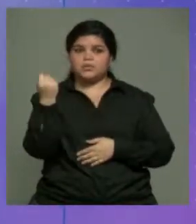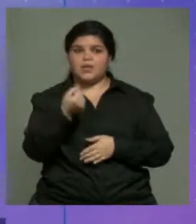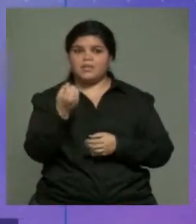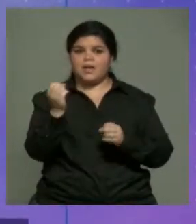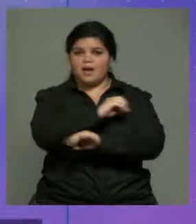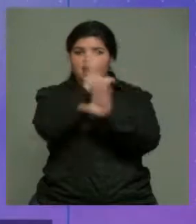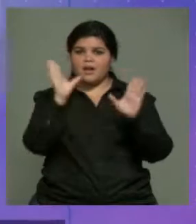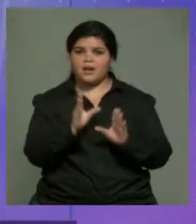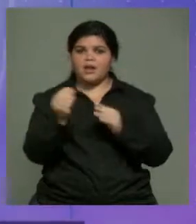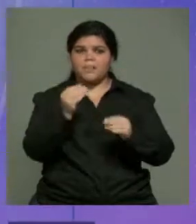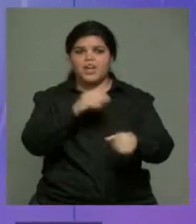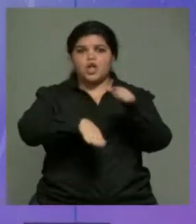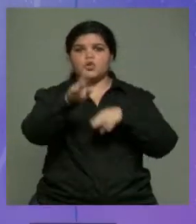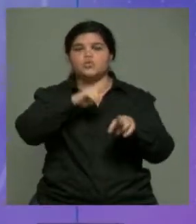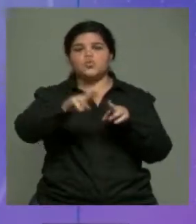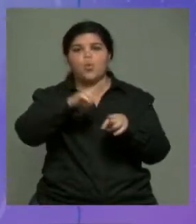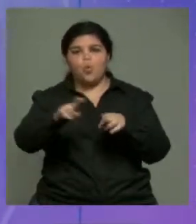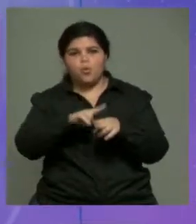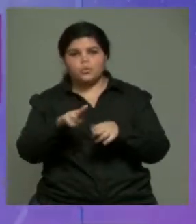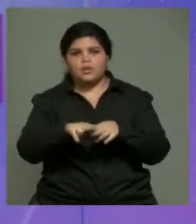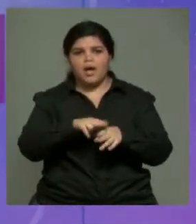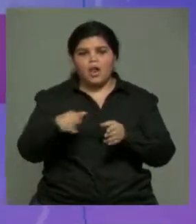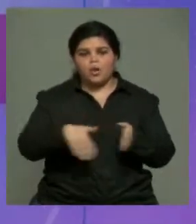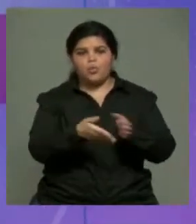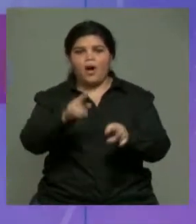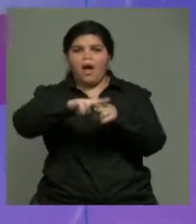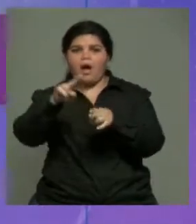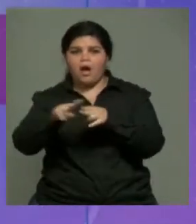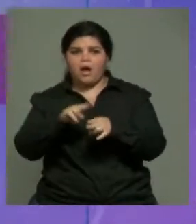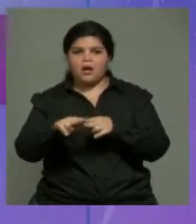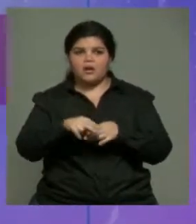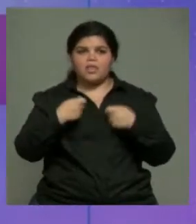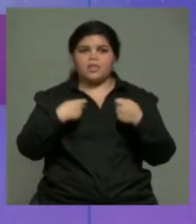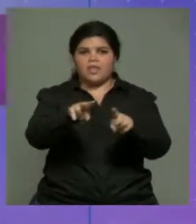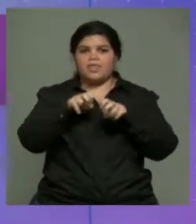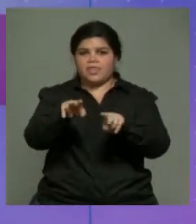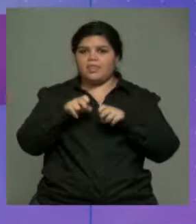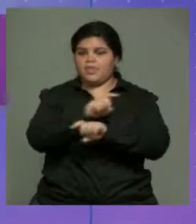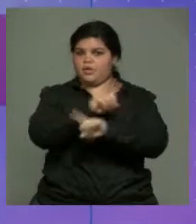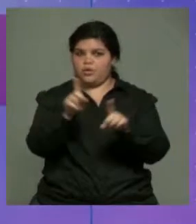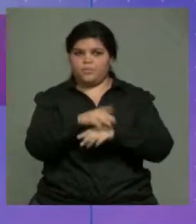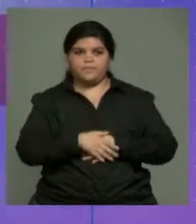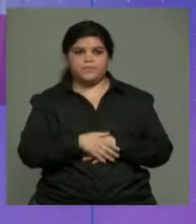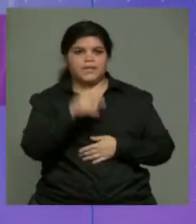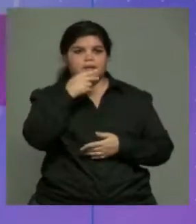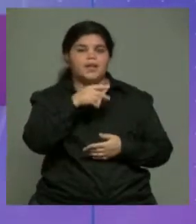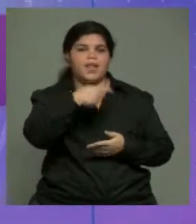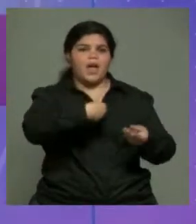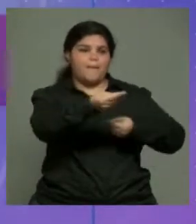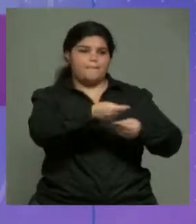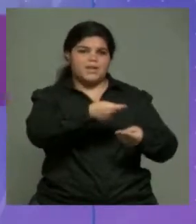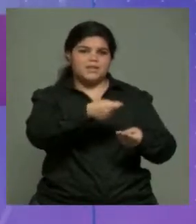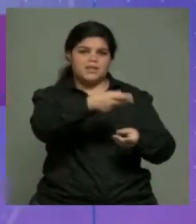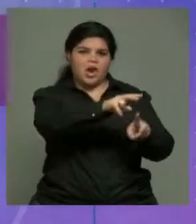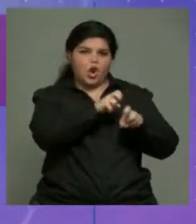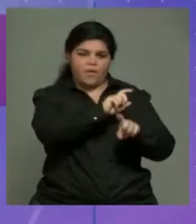establecido el mejoramiento de las rutas, de los caminos y no tanto en recaudar. Esa no cobra las multas, sino que es la policía quien cobra las